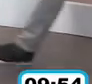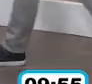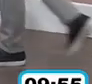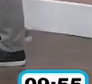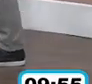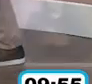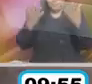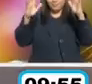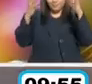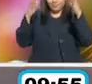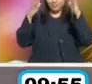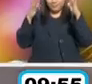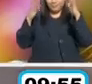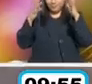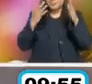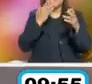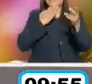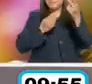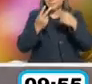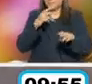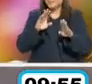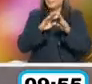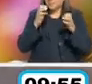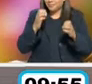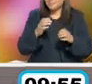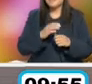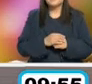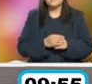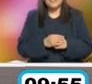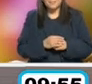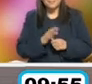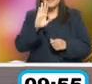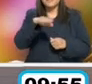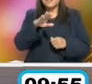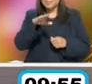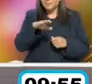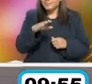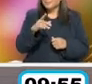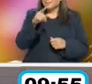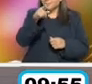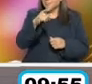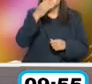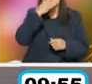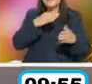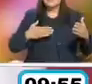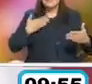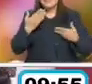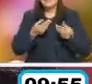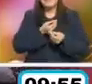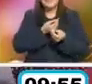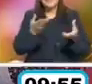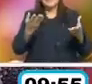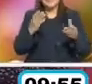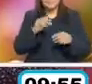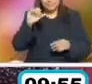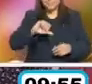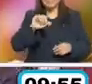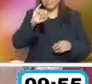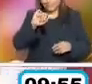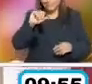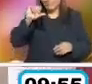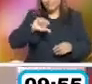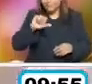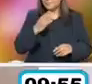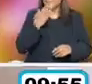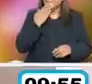Pablo, Hey. Mava, Hermano, bienvenido, ¿cómo ¿cómo estás? Aquí. Oye, pues estás celebrando el Sí, lanzamiento de este hoy, justamente sencillo, hoy, ¿no?